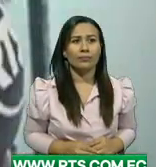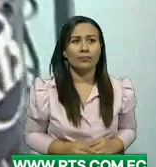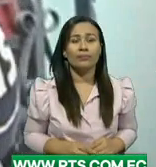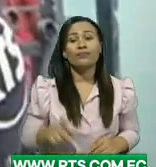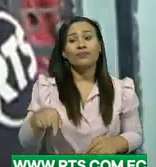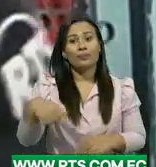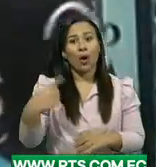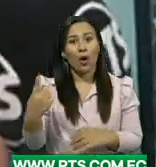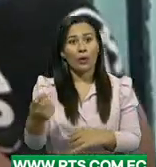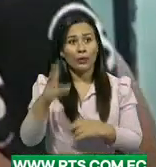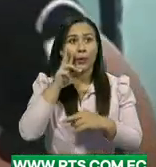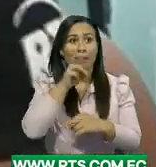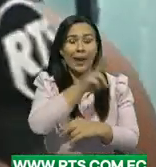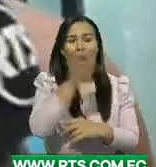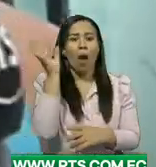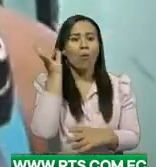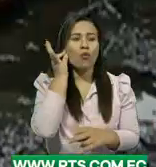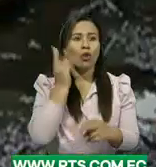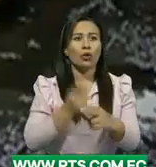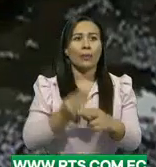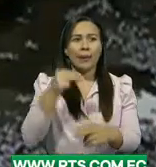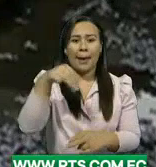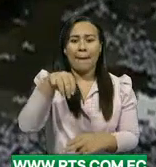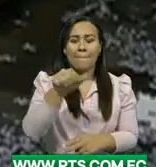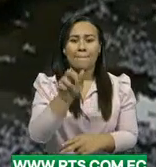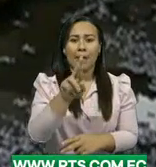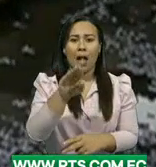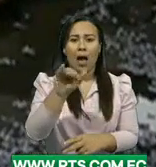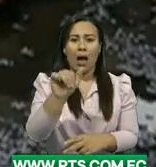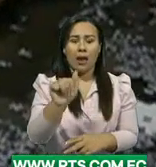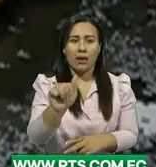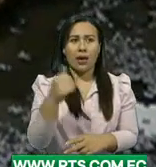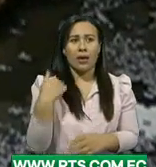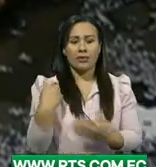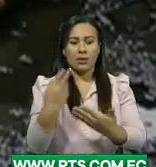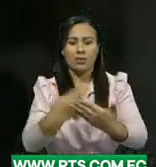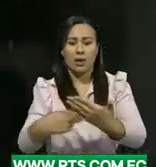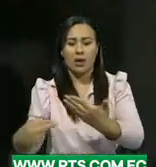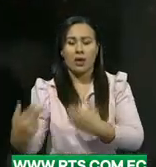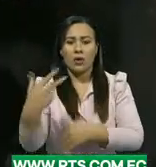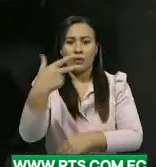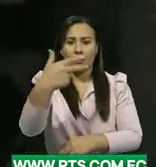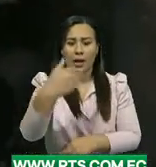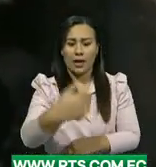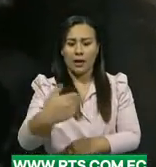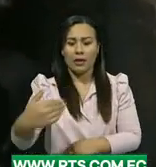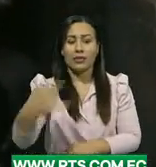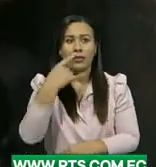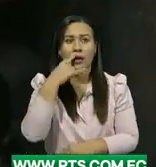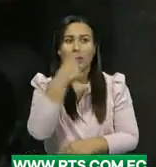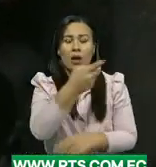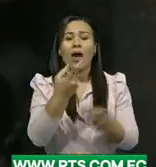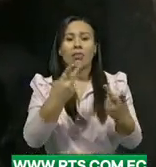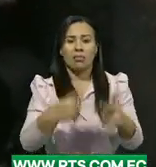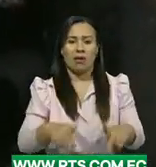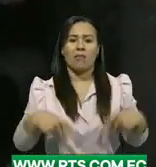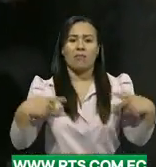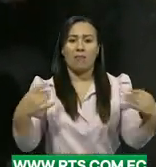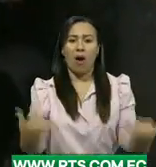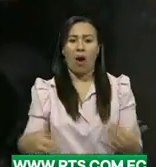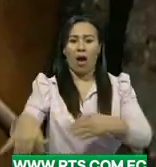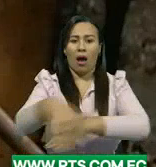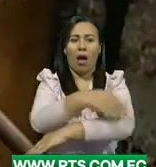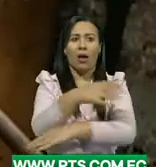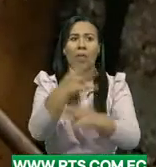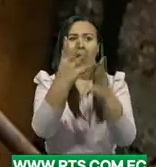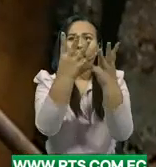Por otro lado está María Belén Caicedo, una joven madre de tres menores de edad, que también quedó en la calle. Lo poco que logró